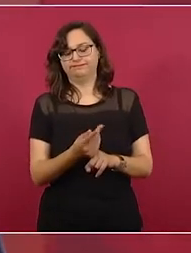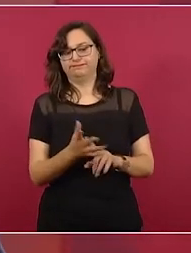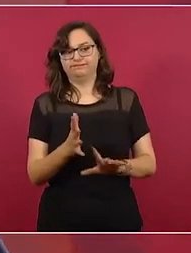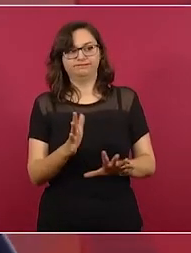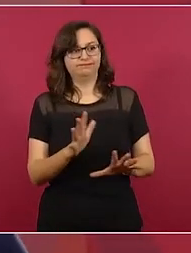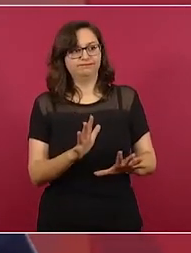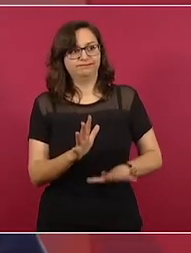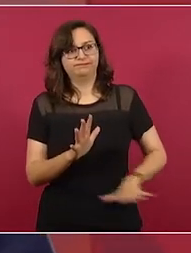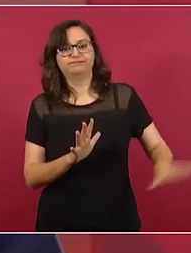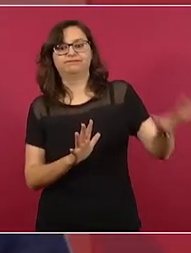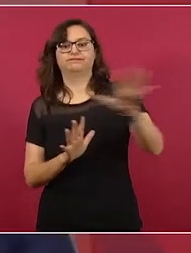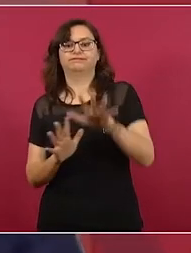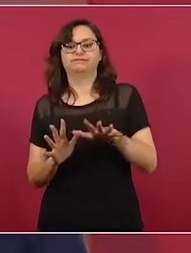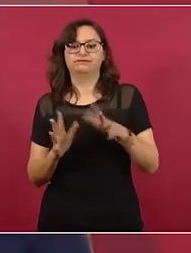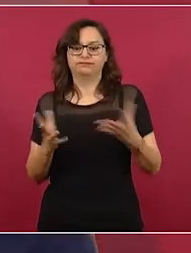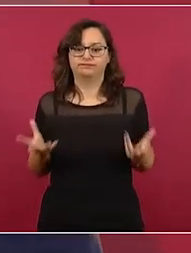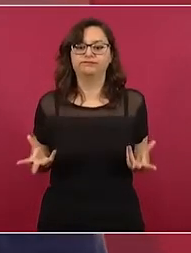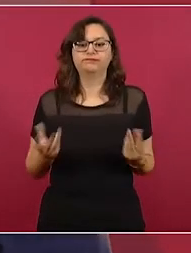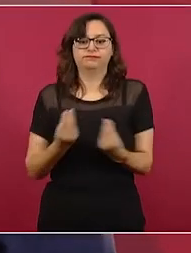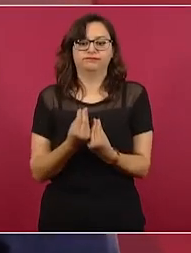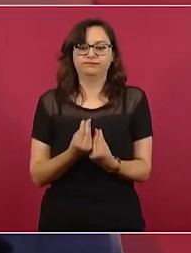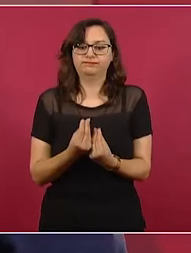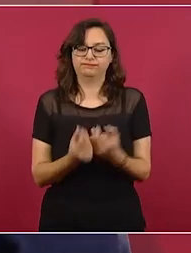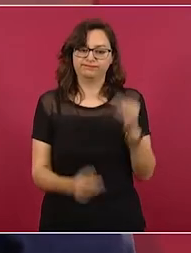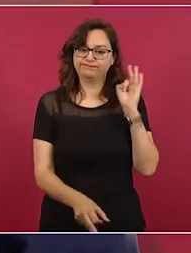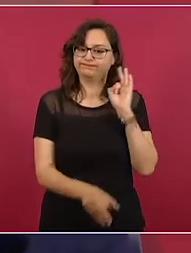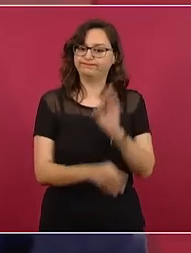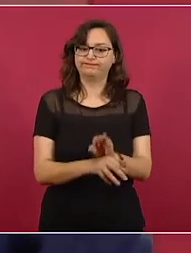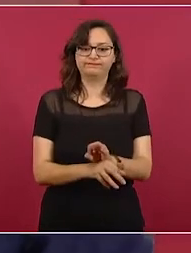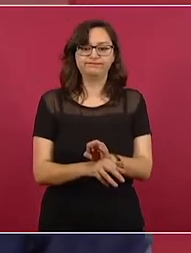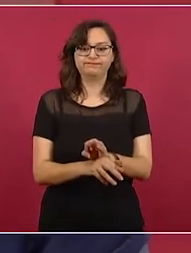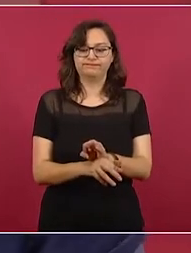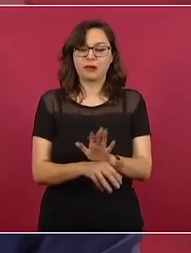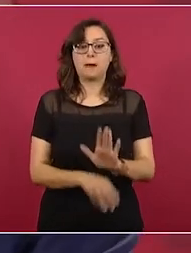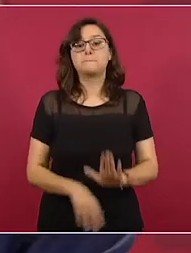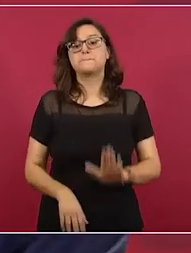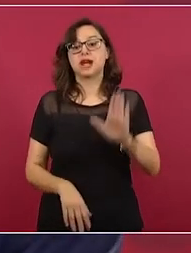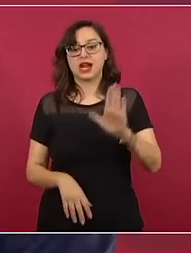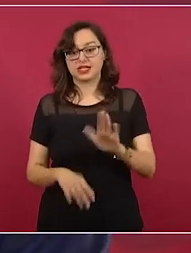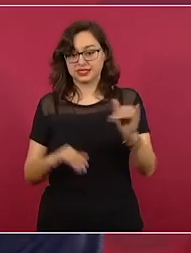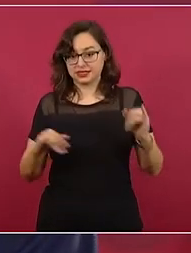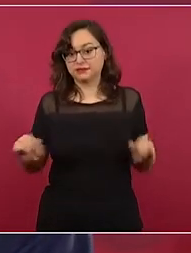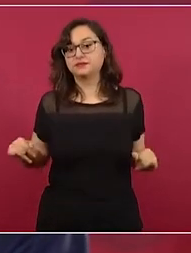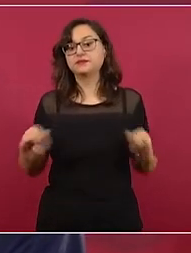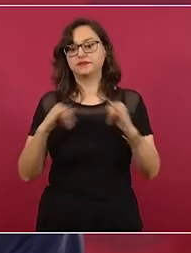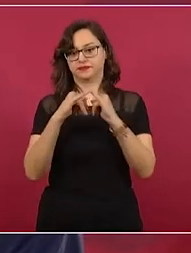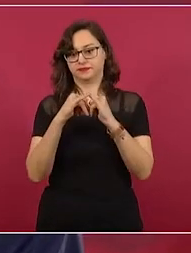social, la familia mexicana. Y nos ayudaron